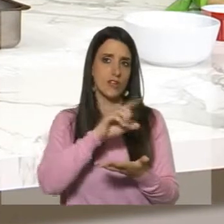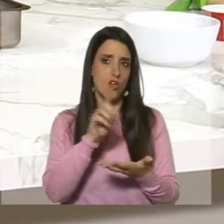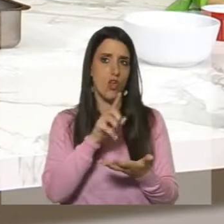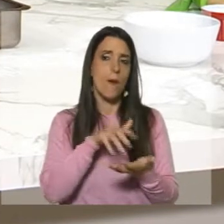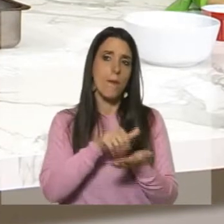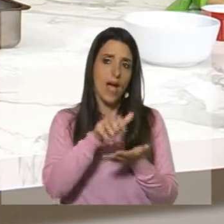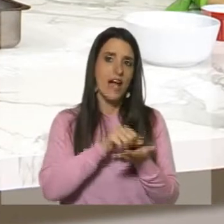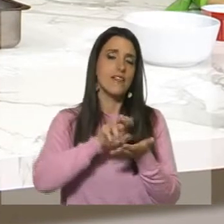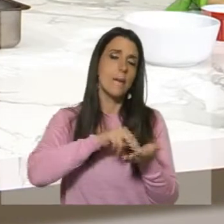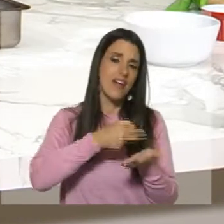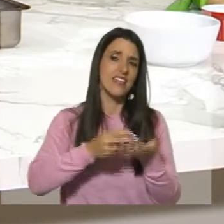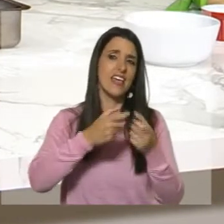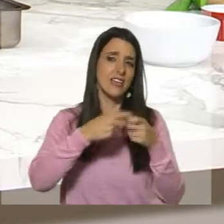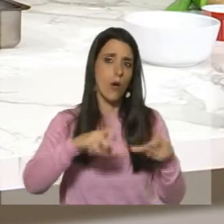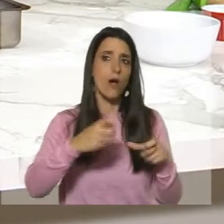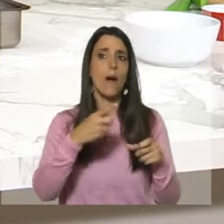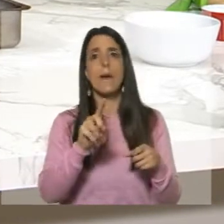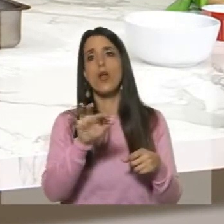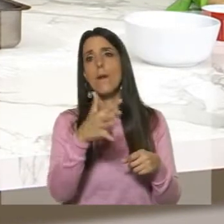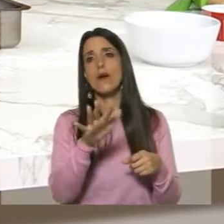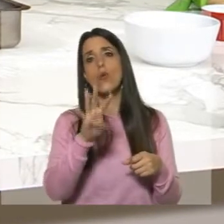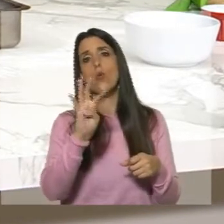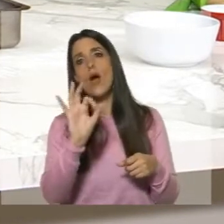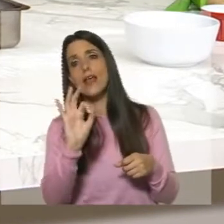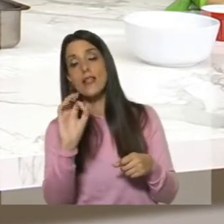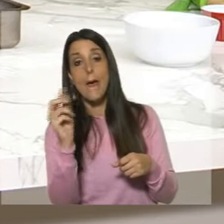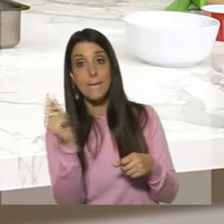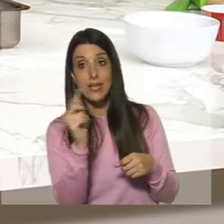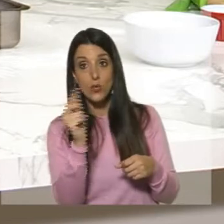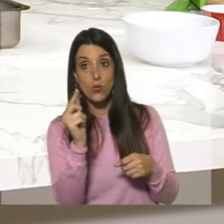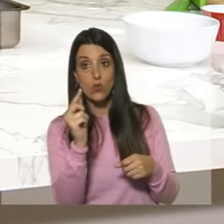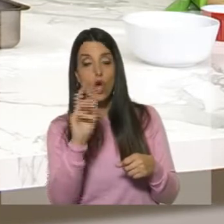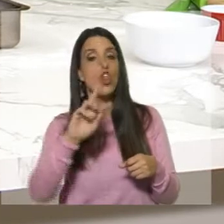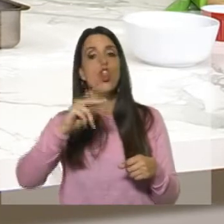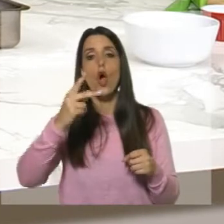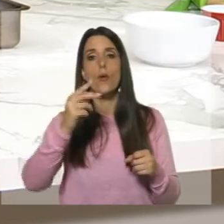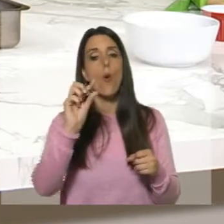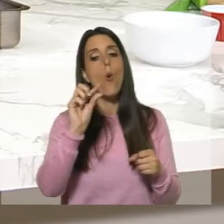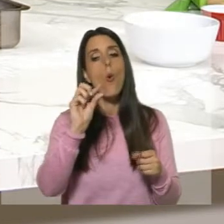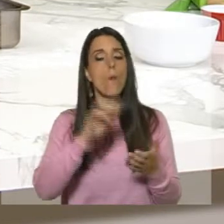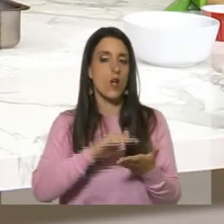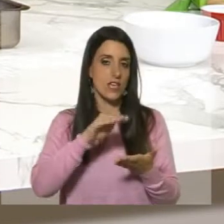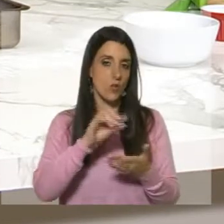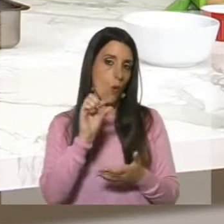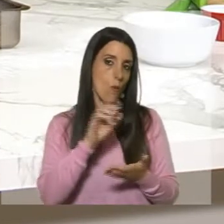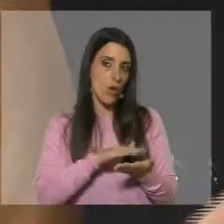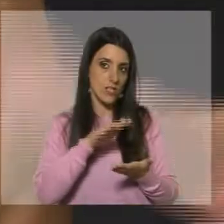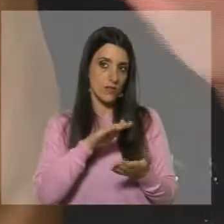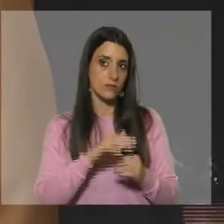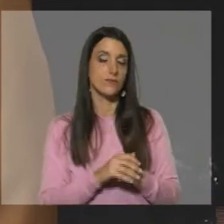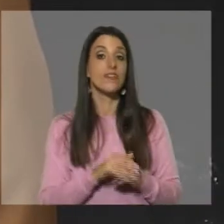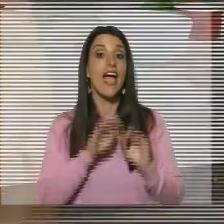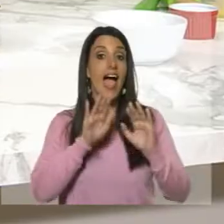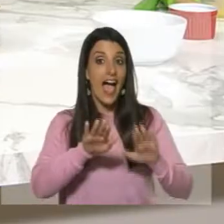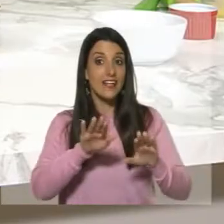masa claro. Con manteca, con huevo. Nada, los casos otros 40 minutos no te va a doblar, te va a ir, por ejemplo, un poquito más. Sí, bueno, bien. Y